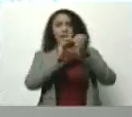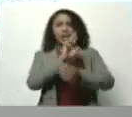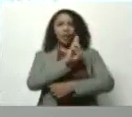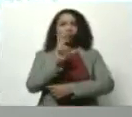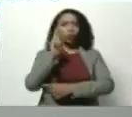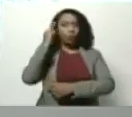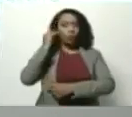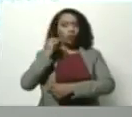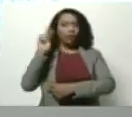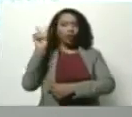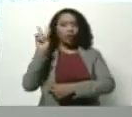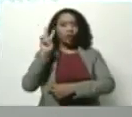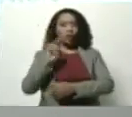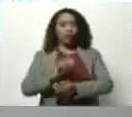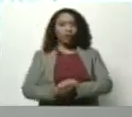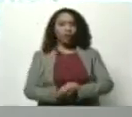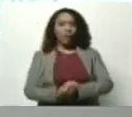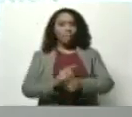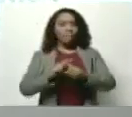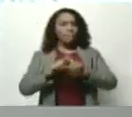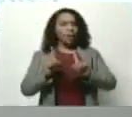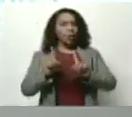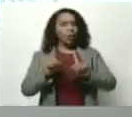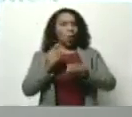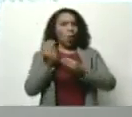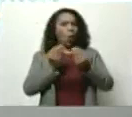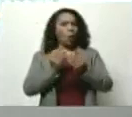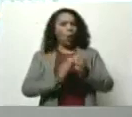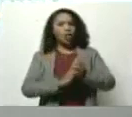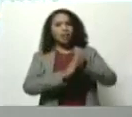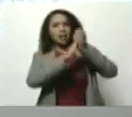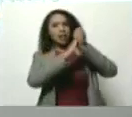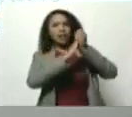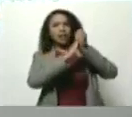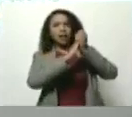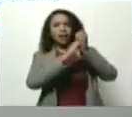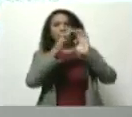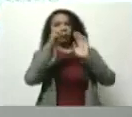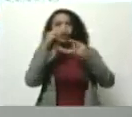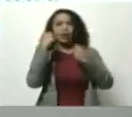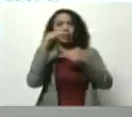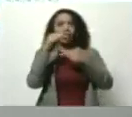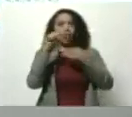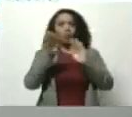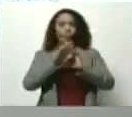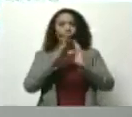venezuela pero también como un líder a nivel mundial